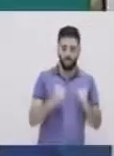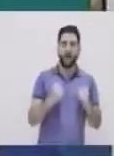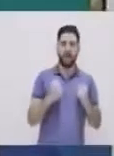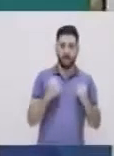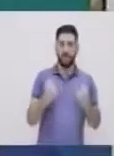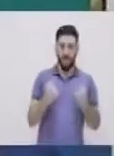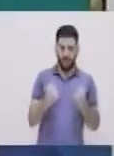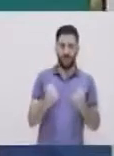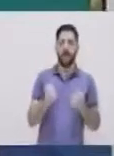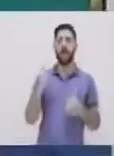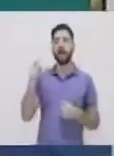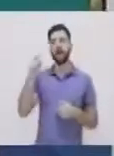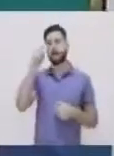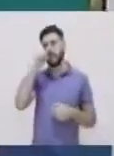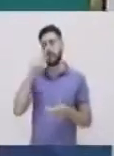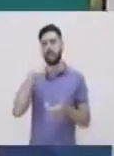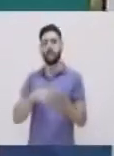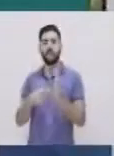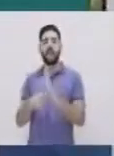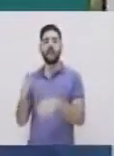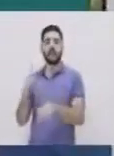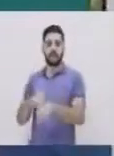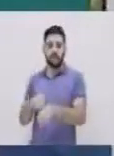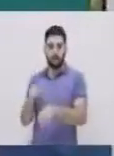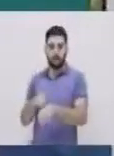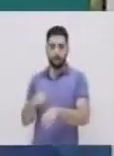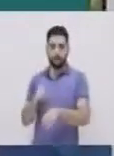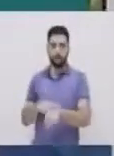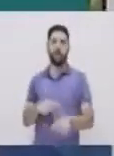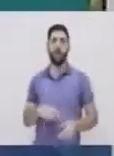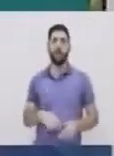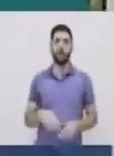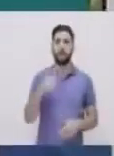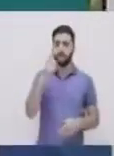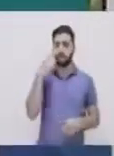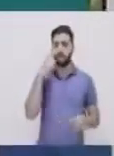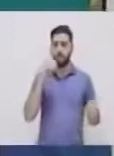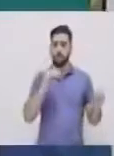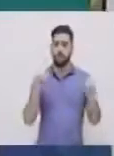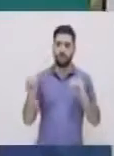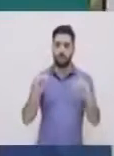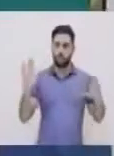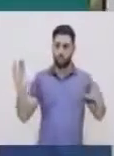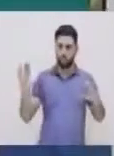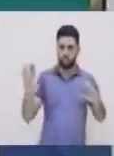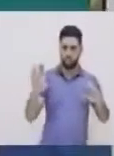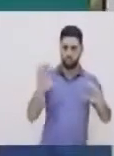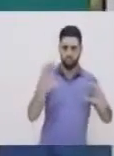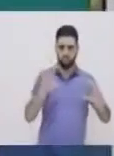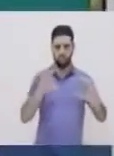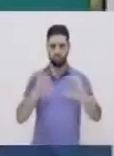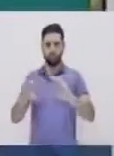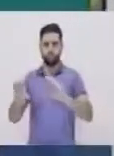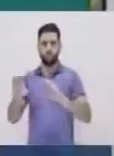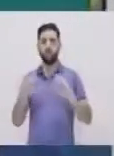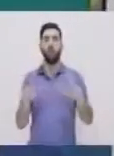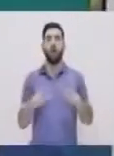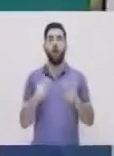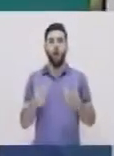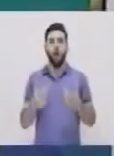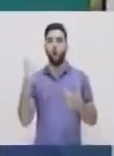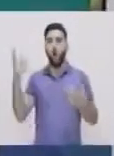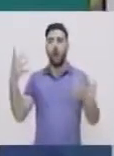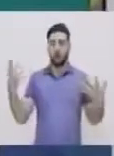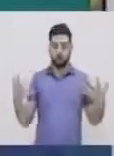un cambio o un instante de tiempo. Entonces, las dos masas llevan un impulso. Tomando que la